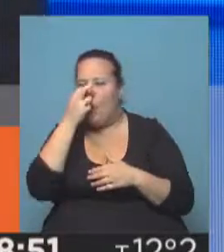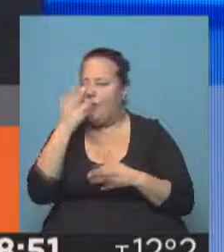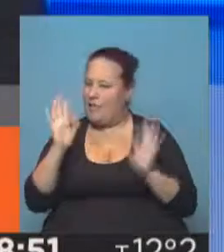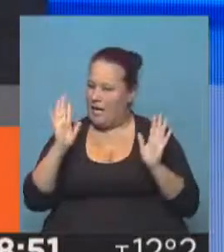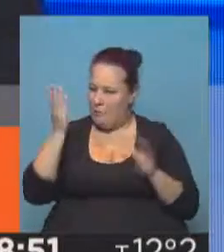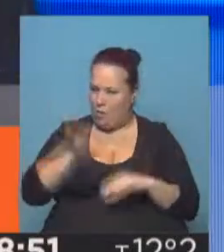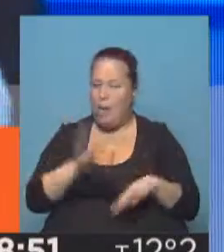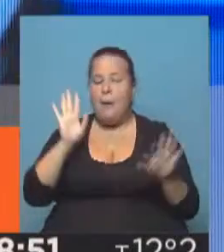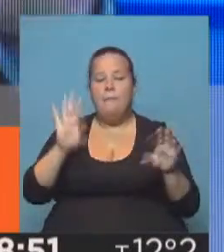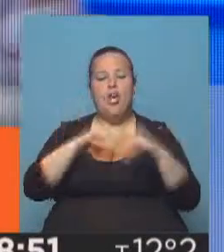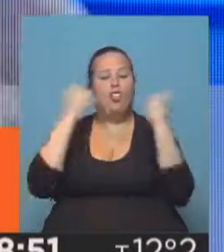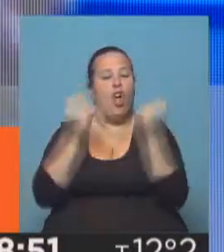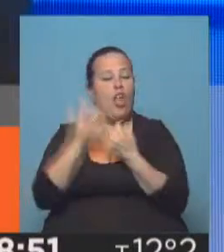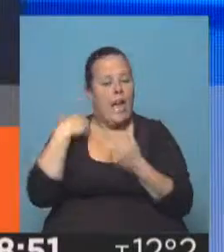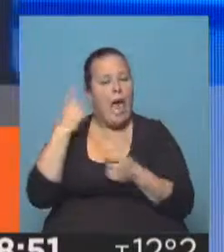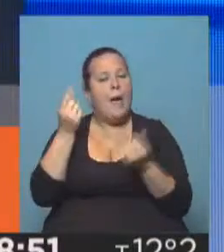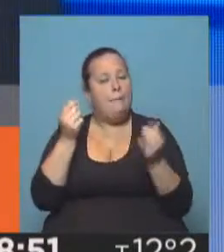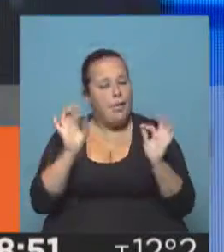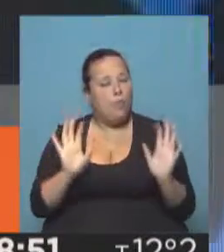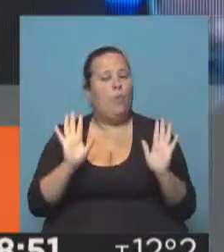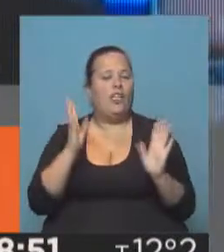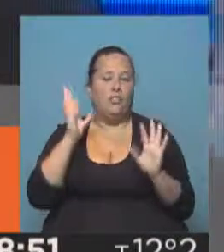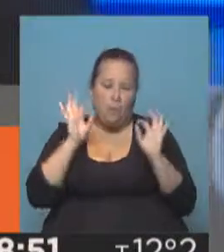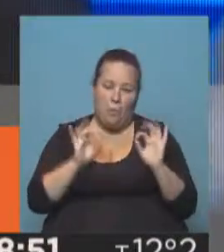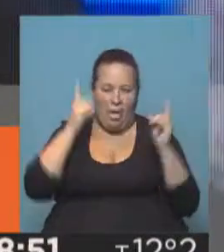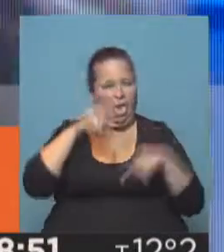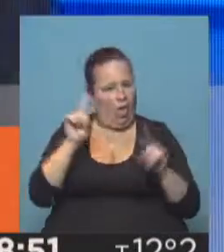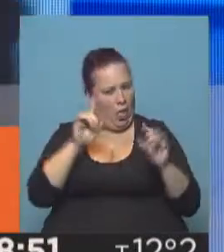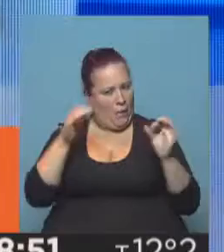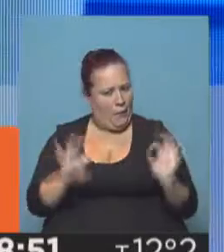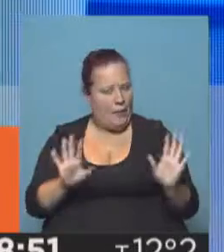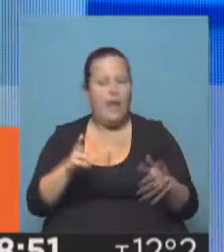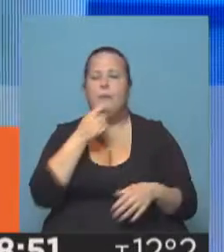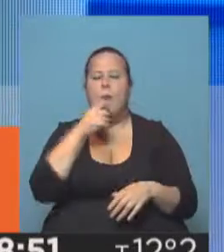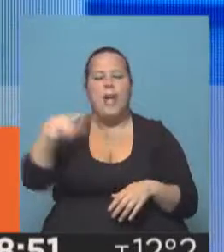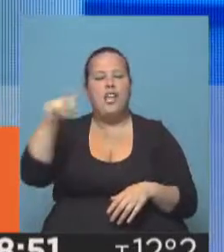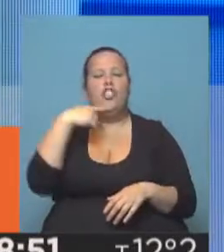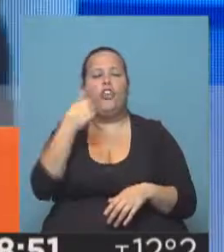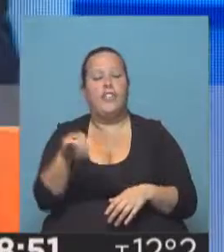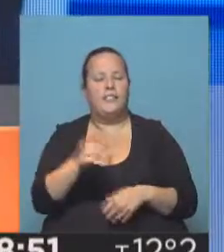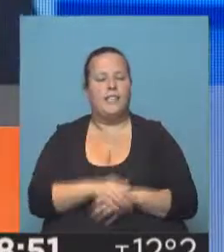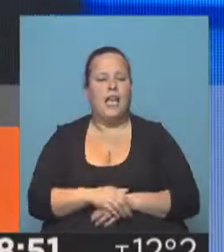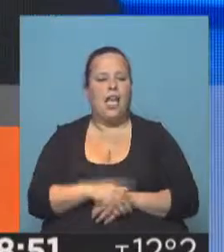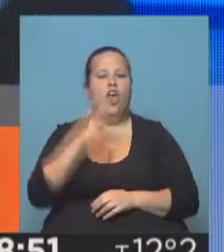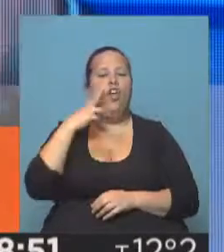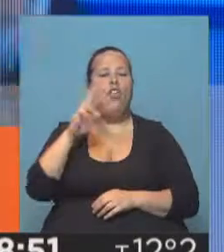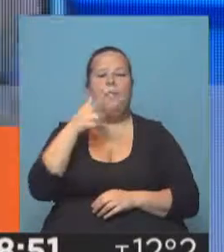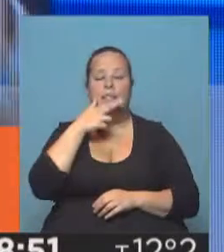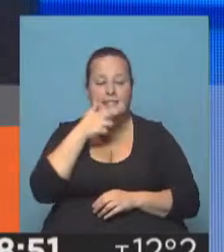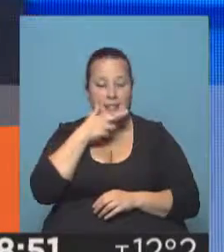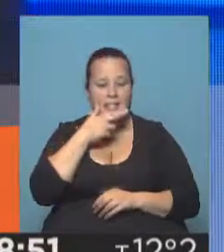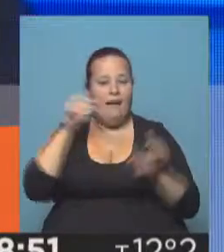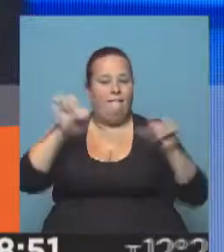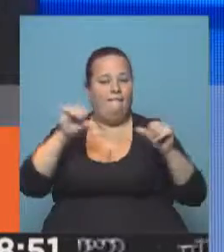22-23%, pero en términos generales es un presupuesto bastante razonable. Por ejemplo, ellos habían dicho de que el 2017 el